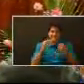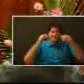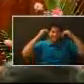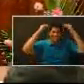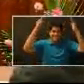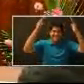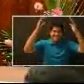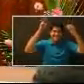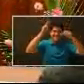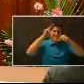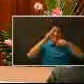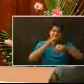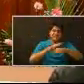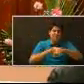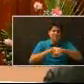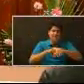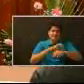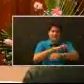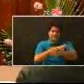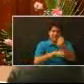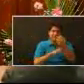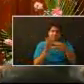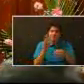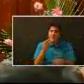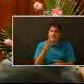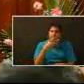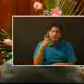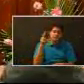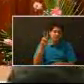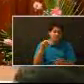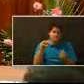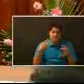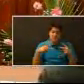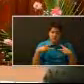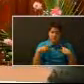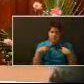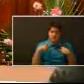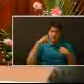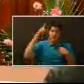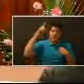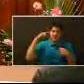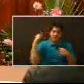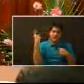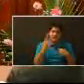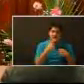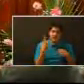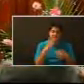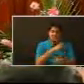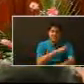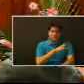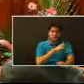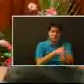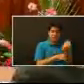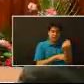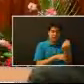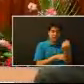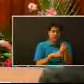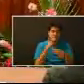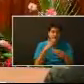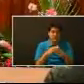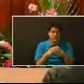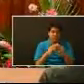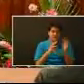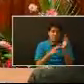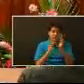más poderoso que Dios. Él es el Todopoderoso. En el nombre de Jesús. En